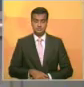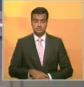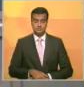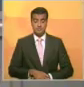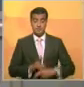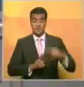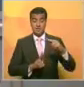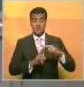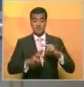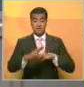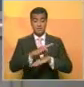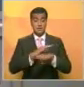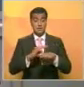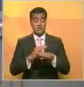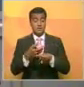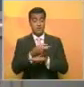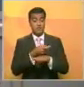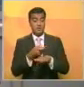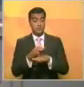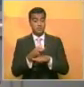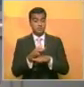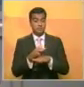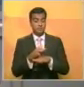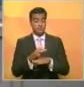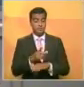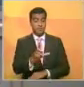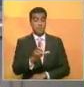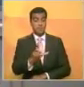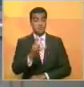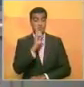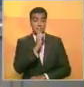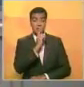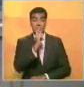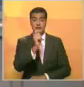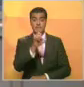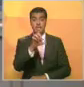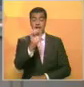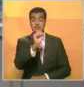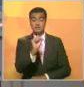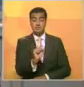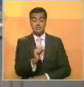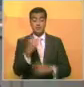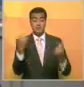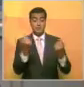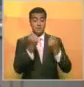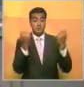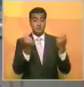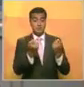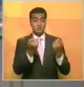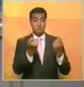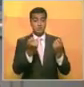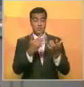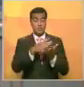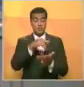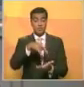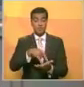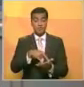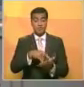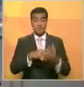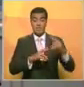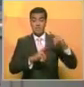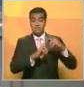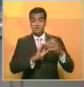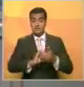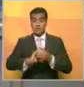En Táchira, el ministro y candidato a la gobernación del estado por el PSV, Tarek El Aissami, juramentó los comandos Carabobo municipales de Táchira, Mérida y